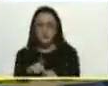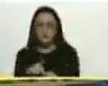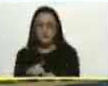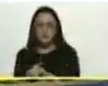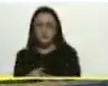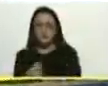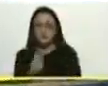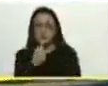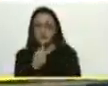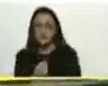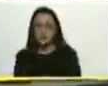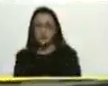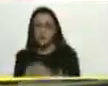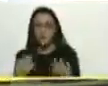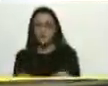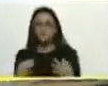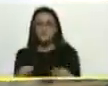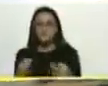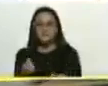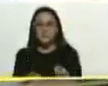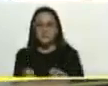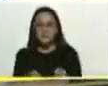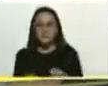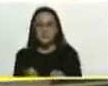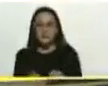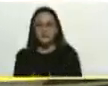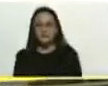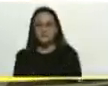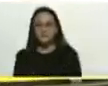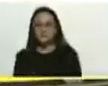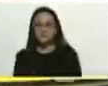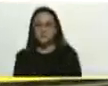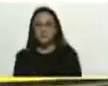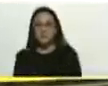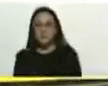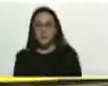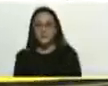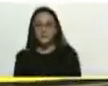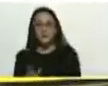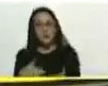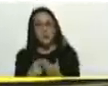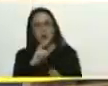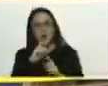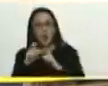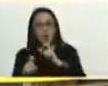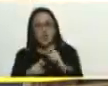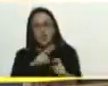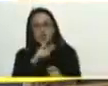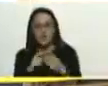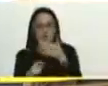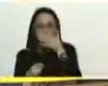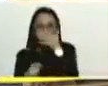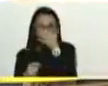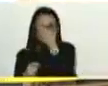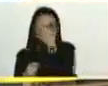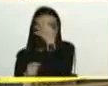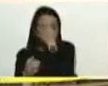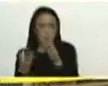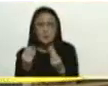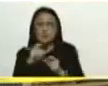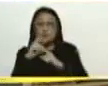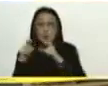comercial la normalidad financiera basta de odio hay mucho odio en esos organismos